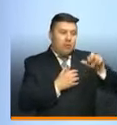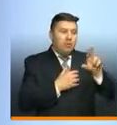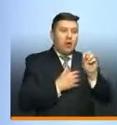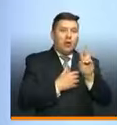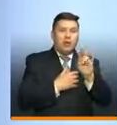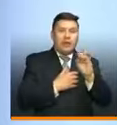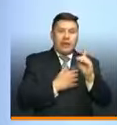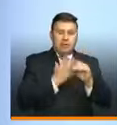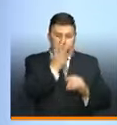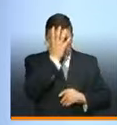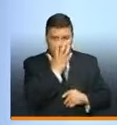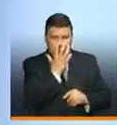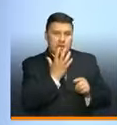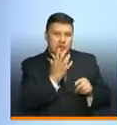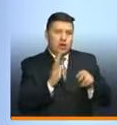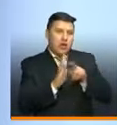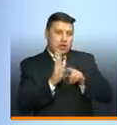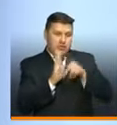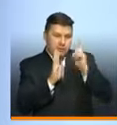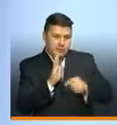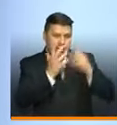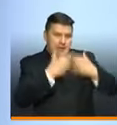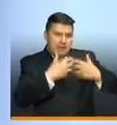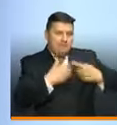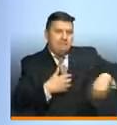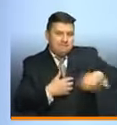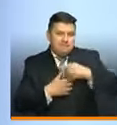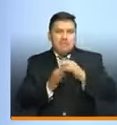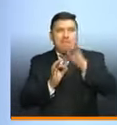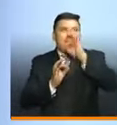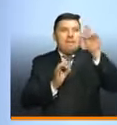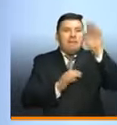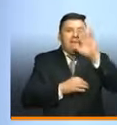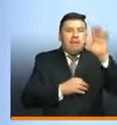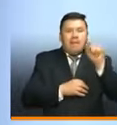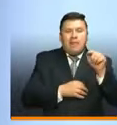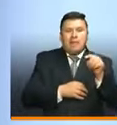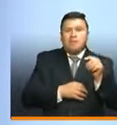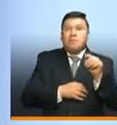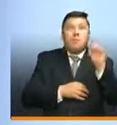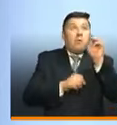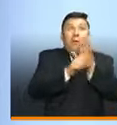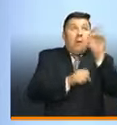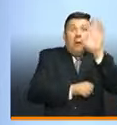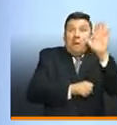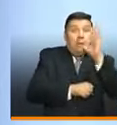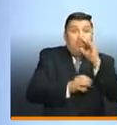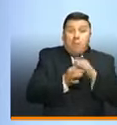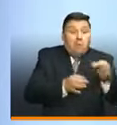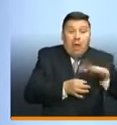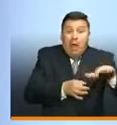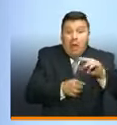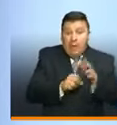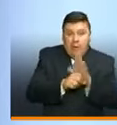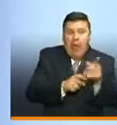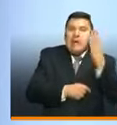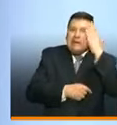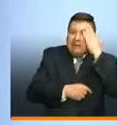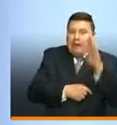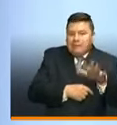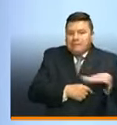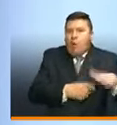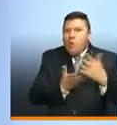está hablando de los protocolos, de las industrias, de los municipios no COVID, pero evidentemente sabemos que